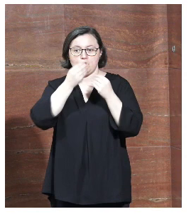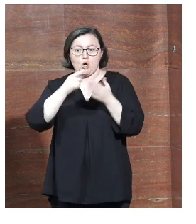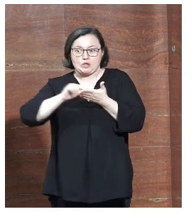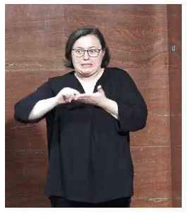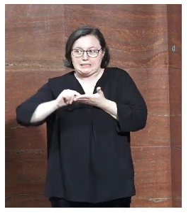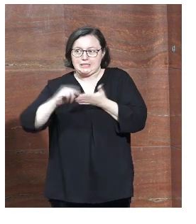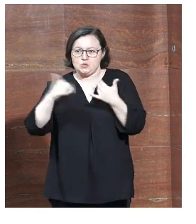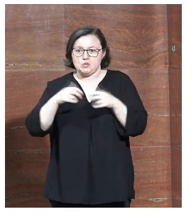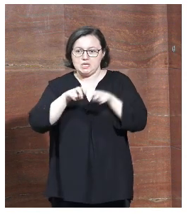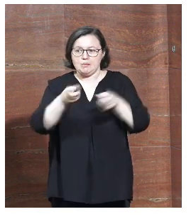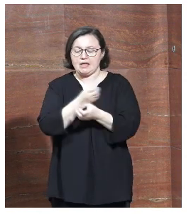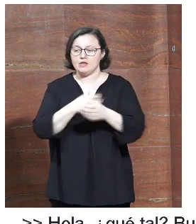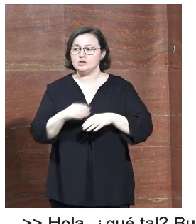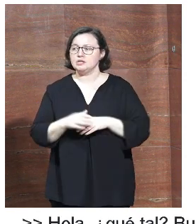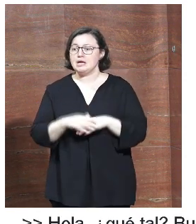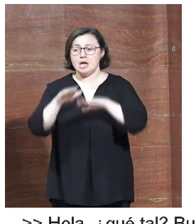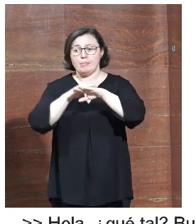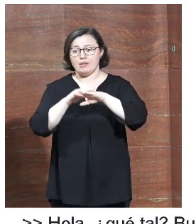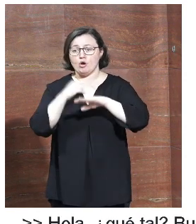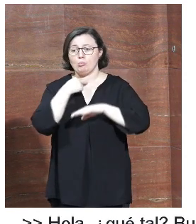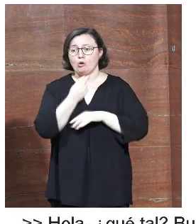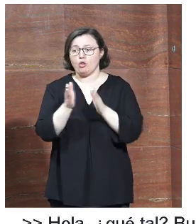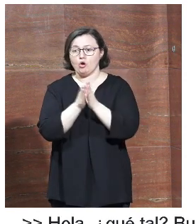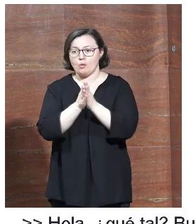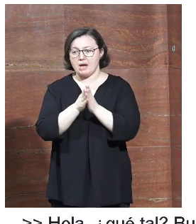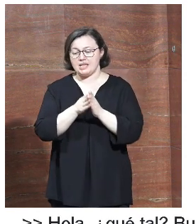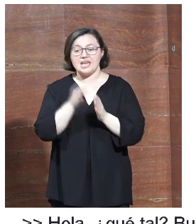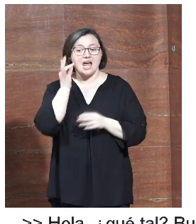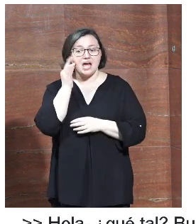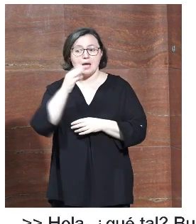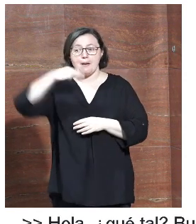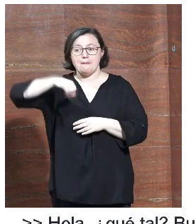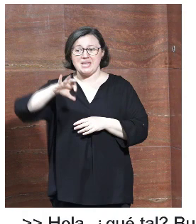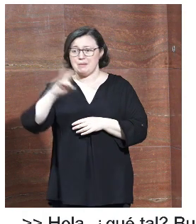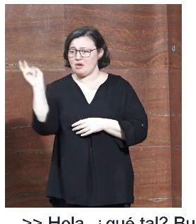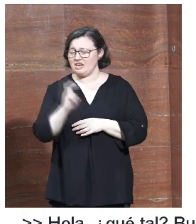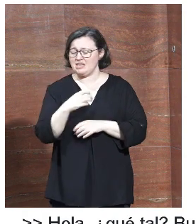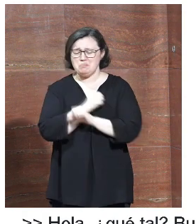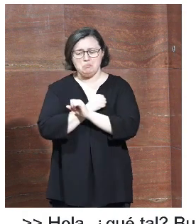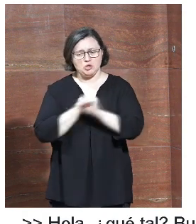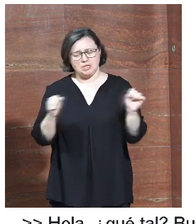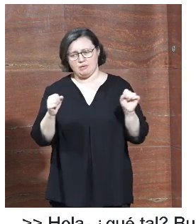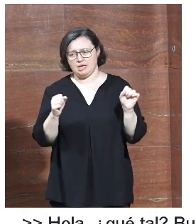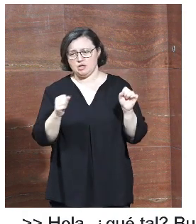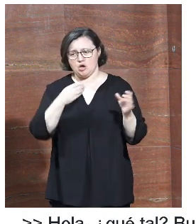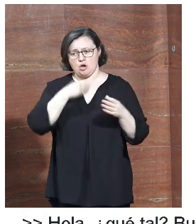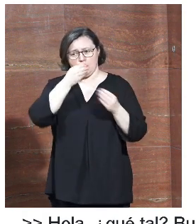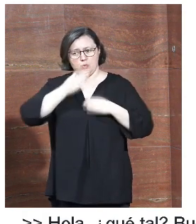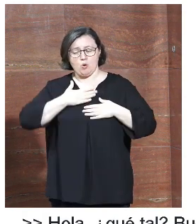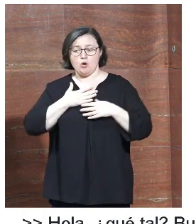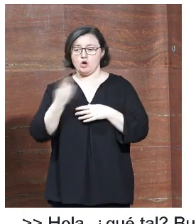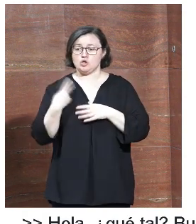Bueno, os traslado las disculpas de parte de Miren, no va a ser imposible estar. Somos compañeros